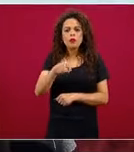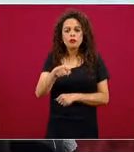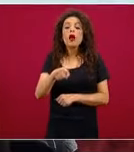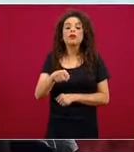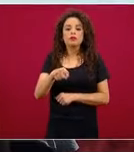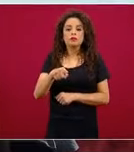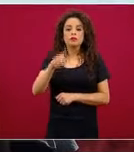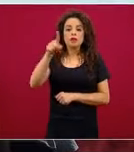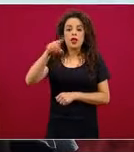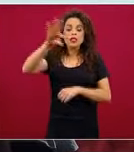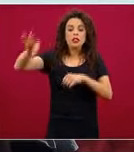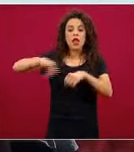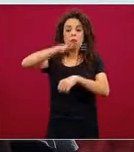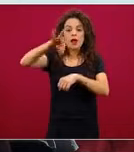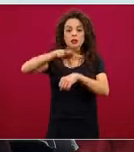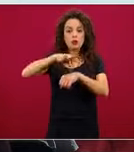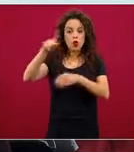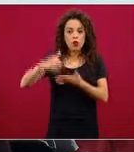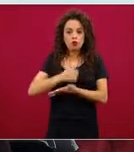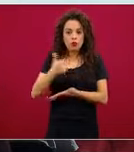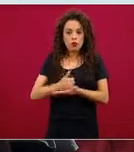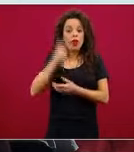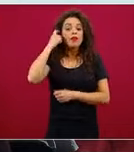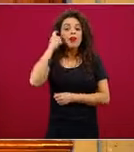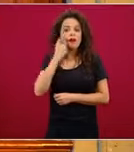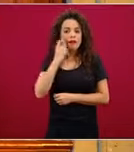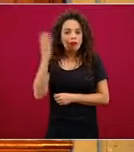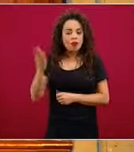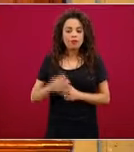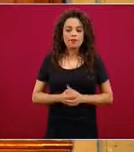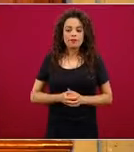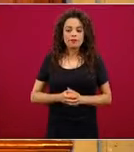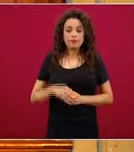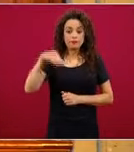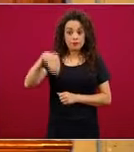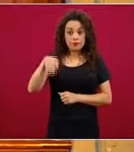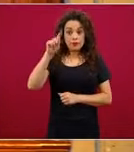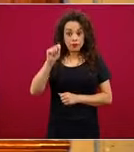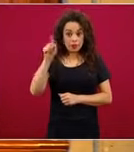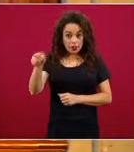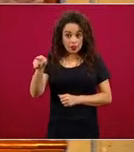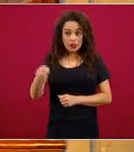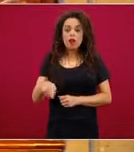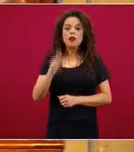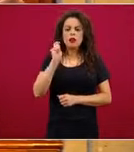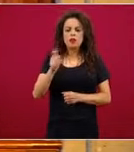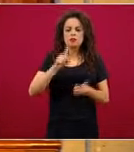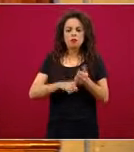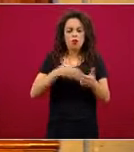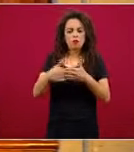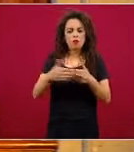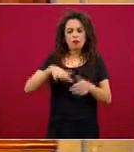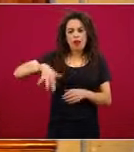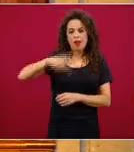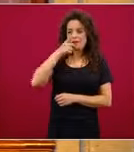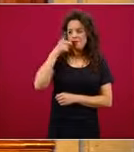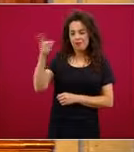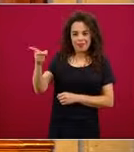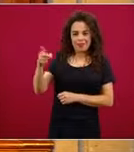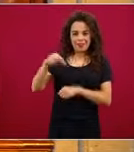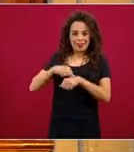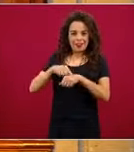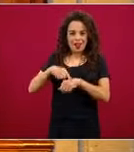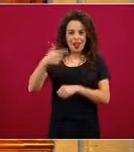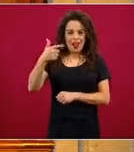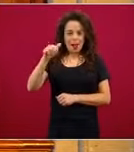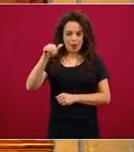de Chilpancingo, en Chilpancingo Guerrero. Es un MT que está bajo el modelo que ya marcaba el doctor Jean-Marc Gabastú, bajo